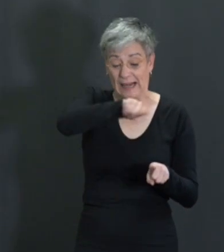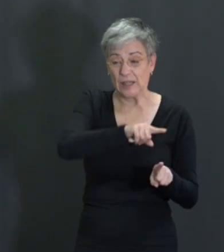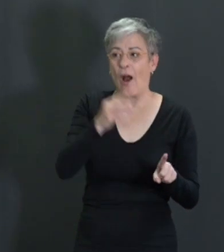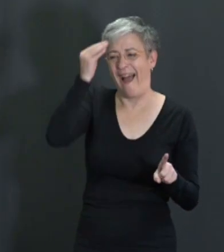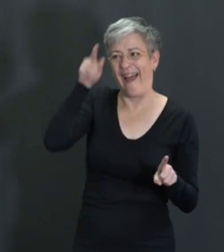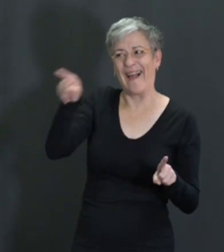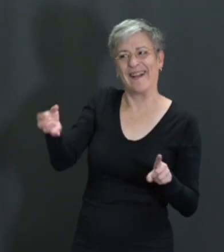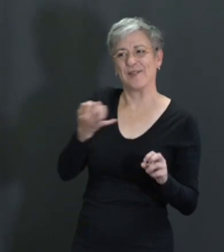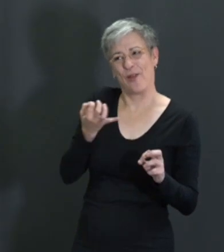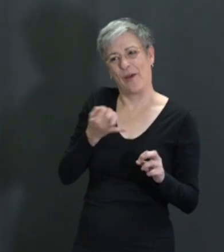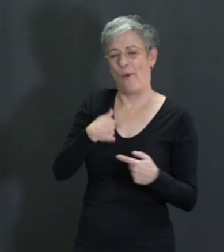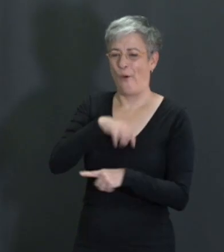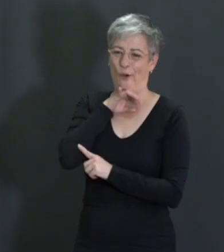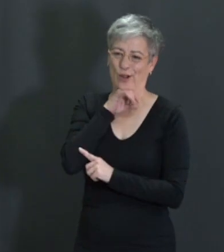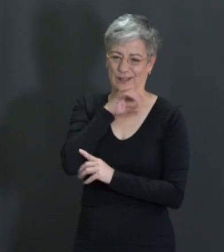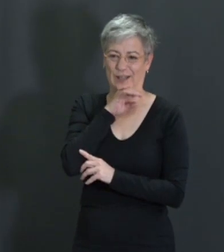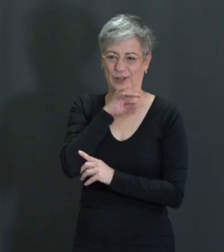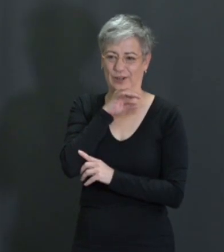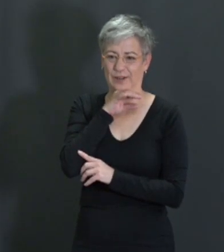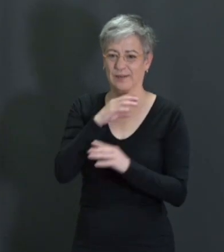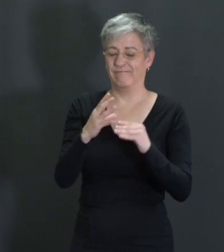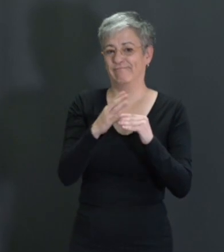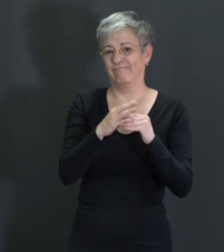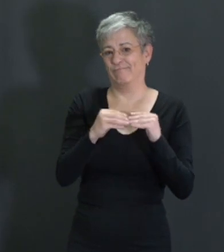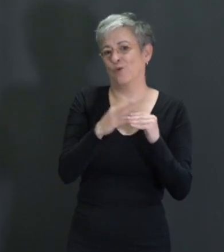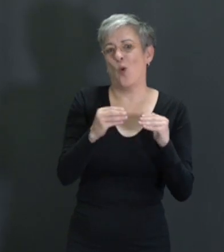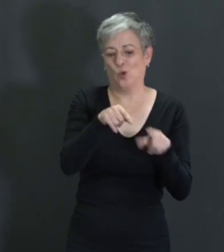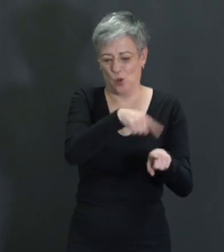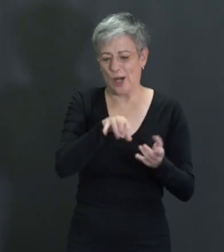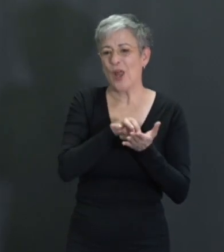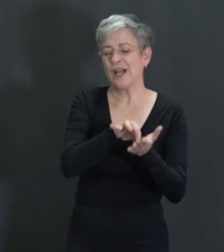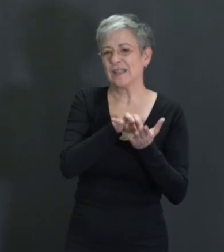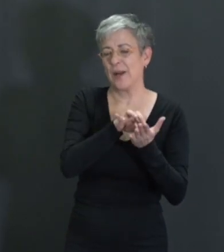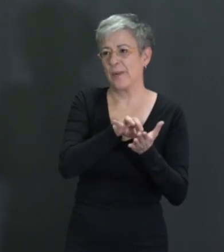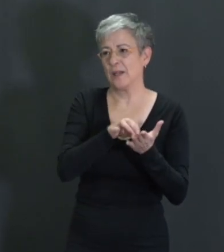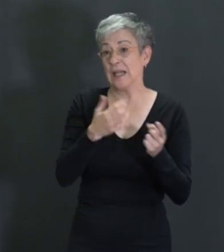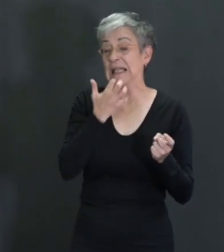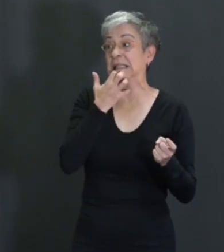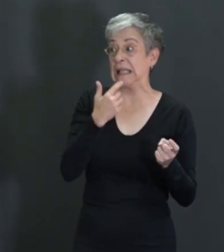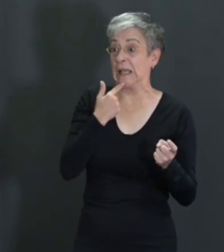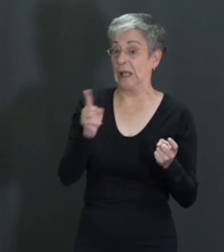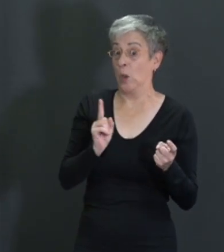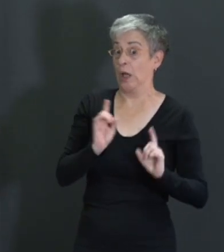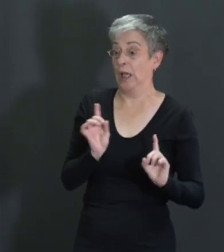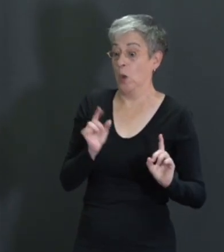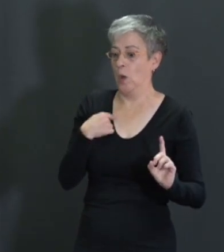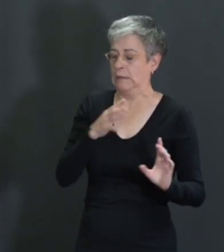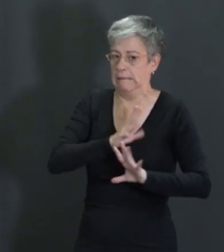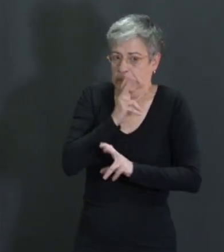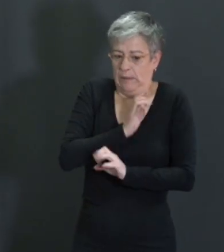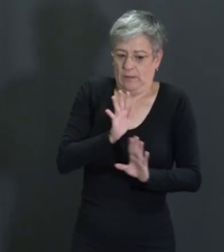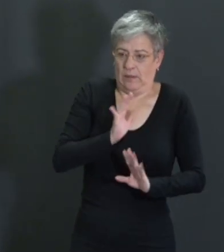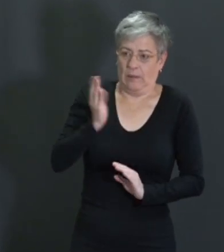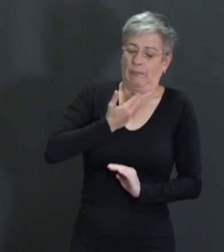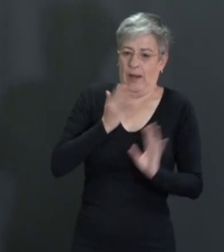¿no? Y mucho más en lo que son usuarios y usuarias de servicios, ¿no? Que dicen, madre mía, si digo que no, me la cargo, ¿no?